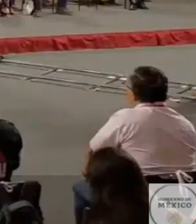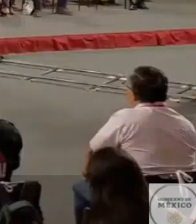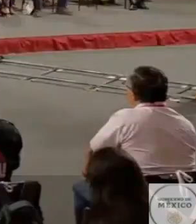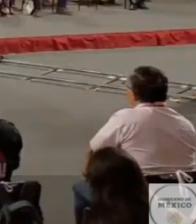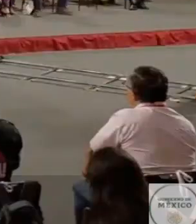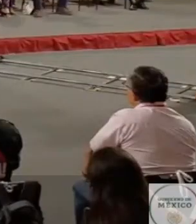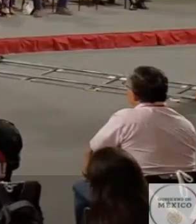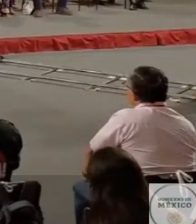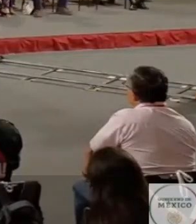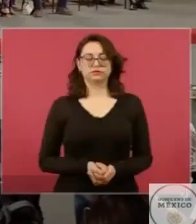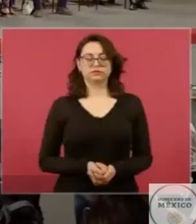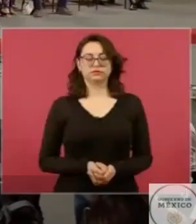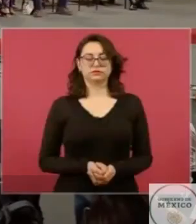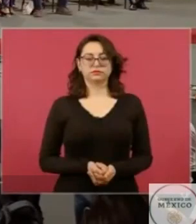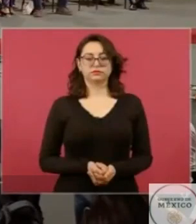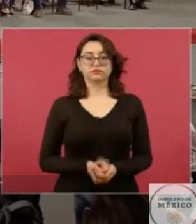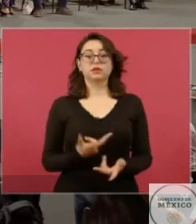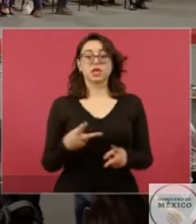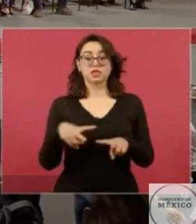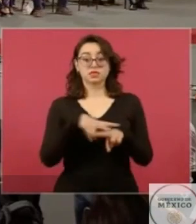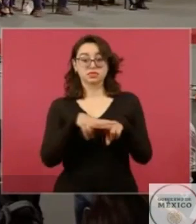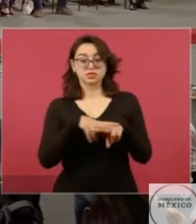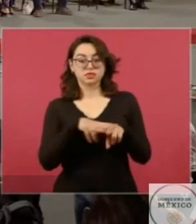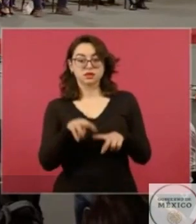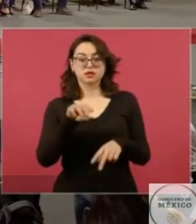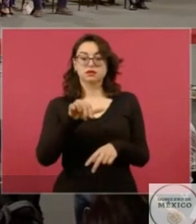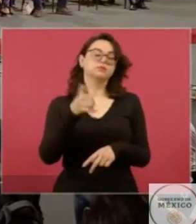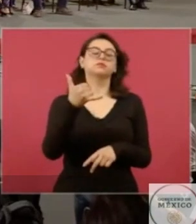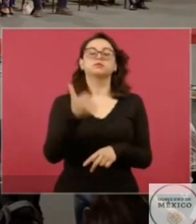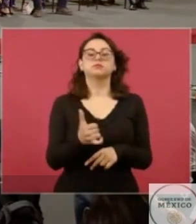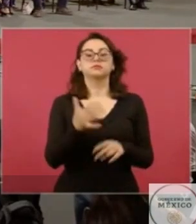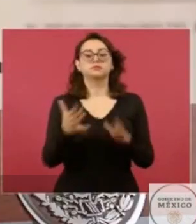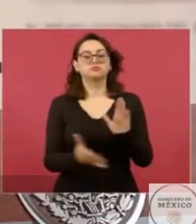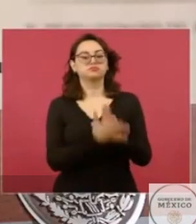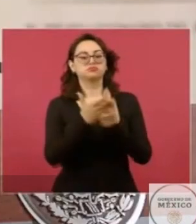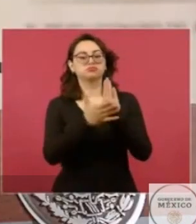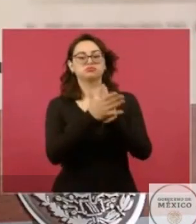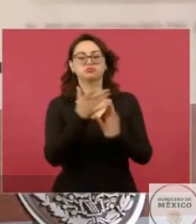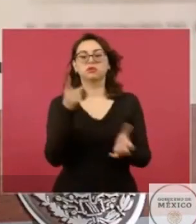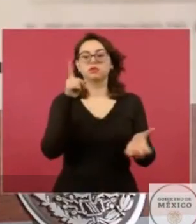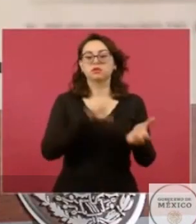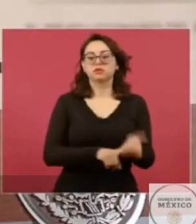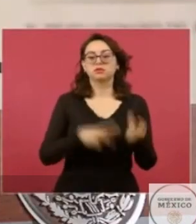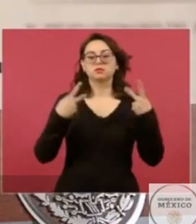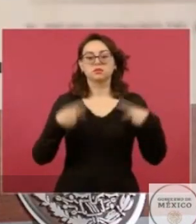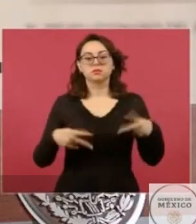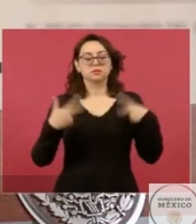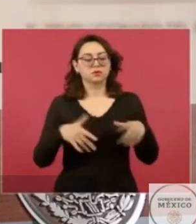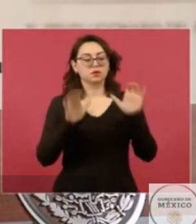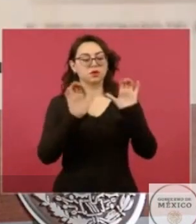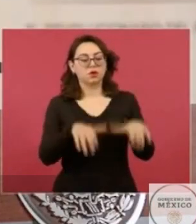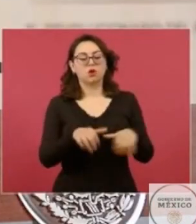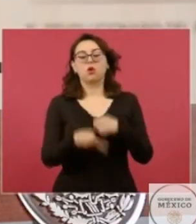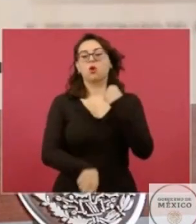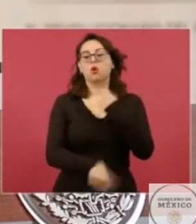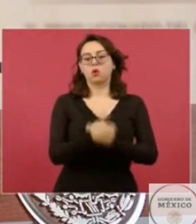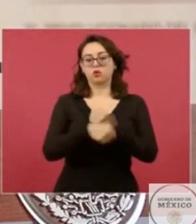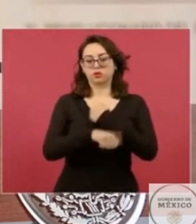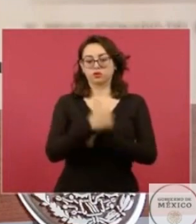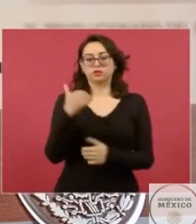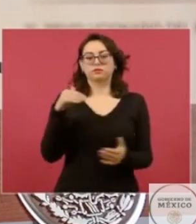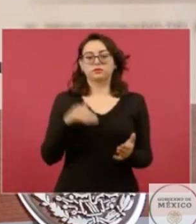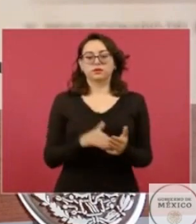La obra del Tren Maya es en el tramo 3 ha generado 11.000 empleos. Un aspecto muy importante en el tramo